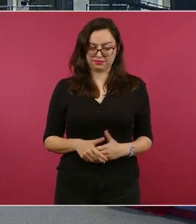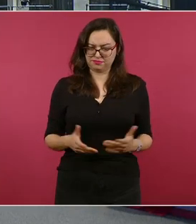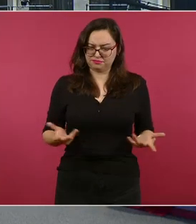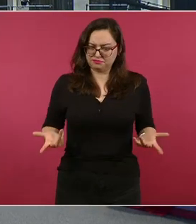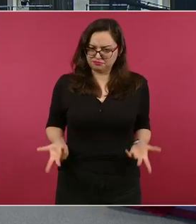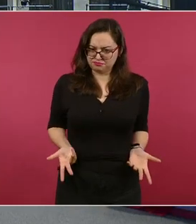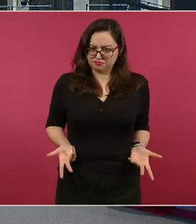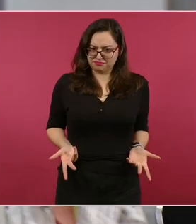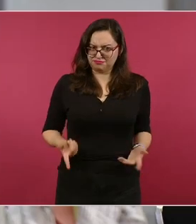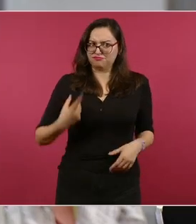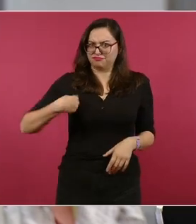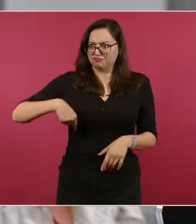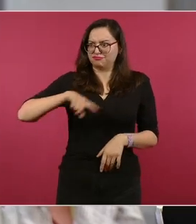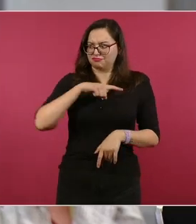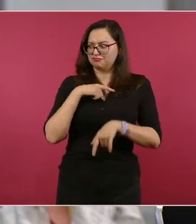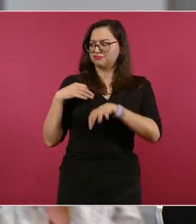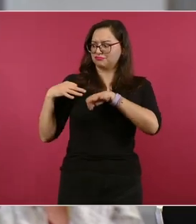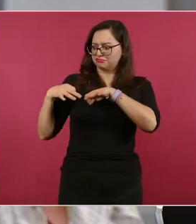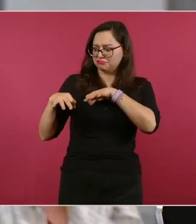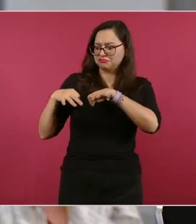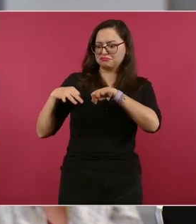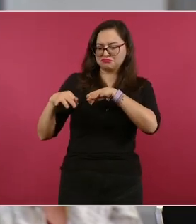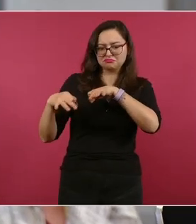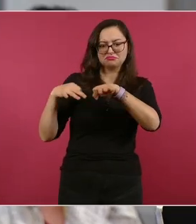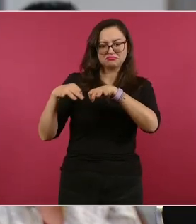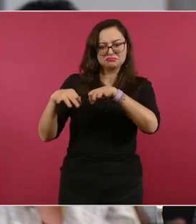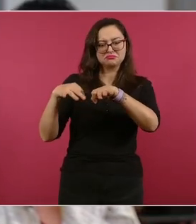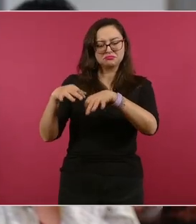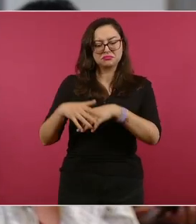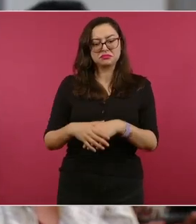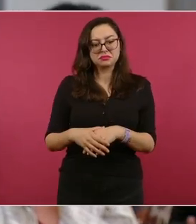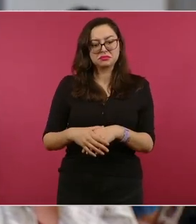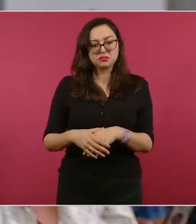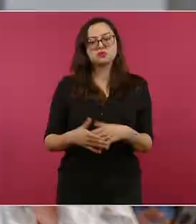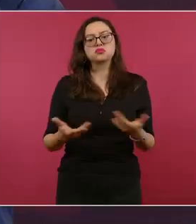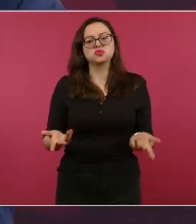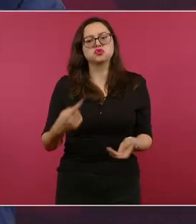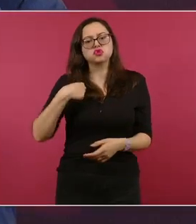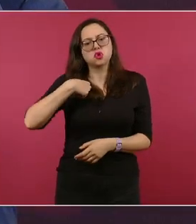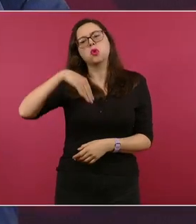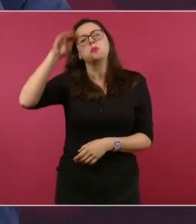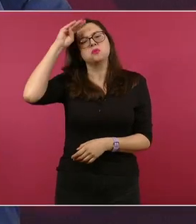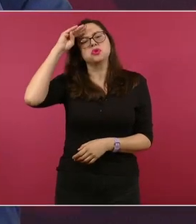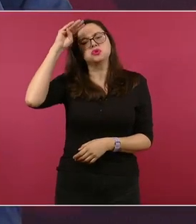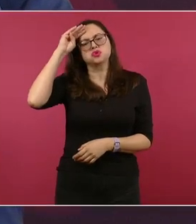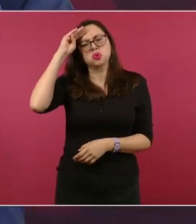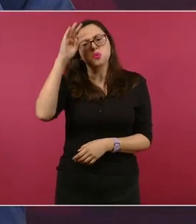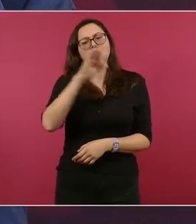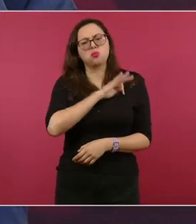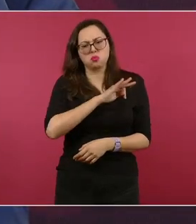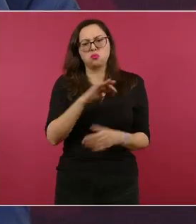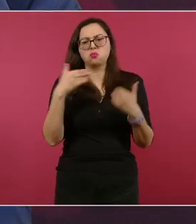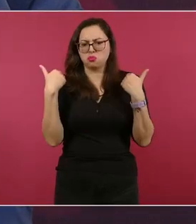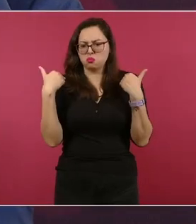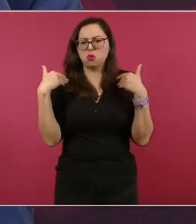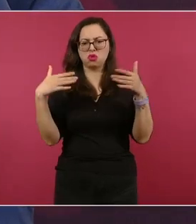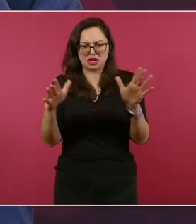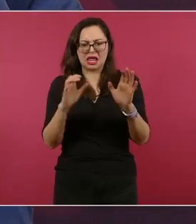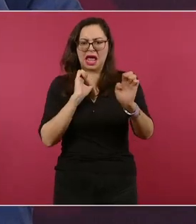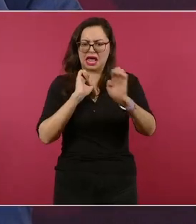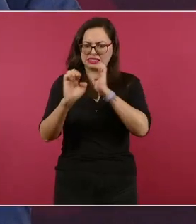Entonces, todo esto podrían explicártelo bien, lo hacemos con mucho